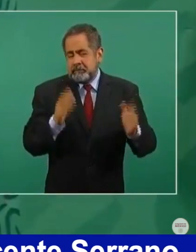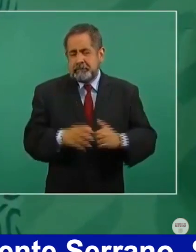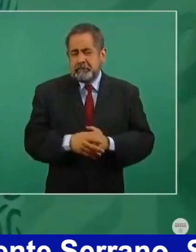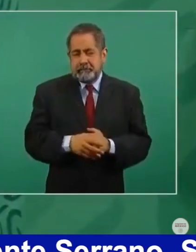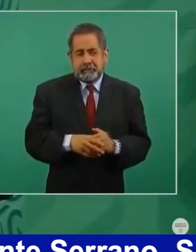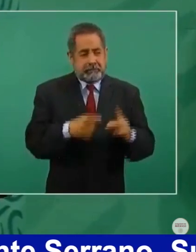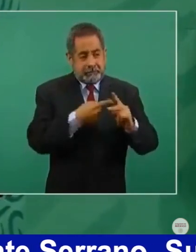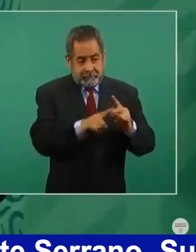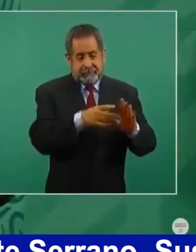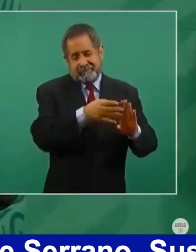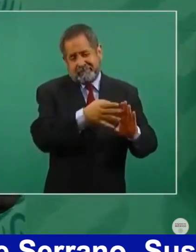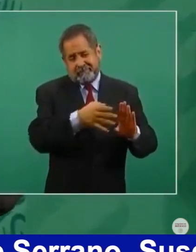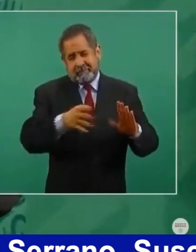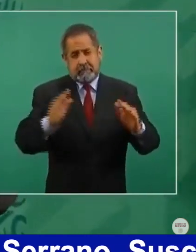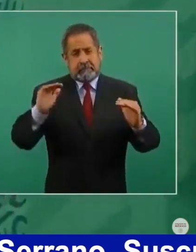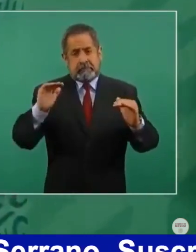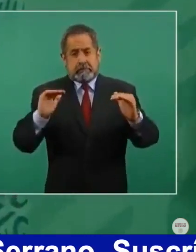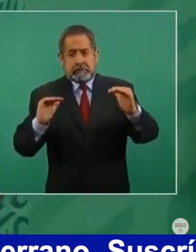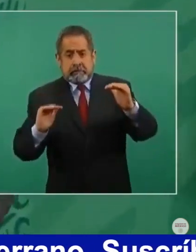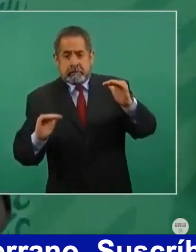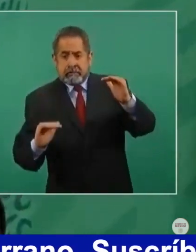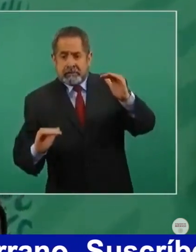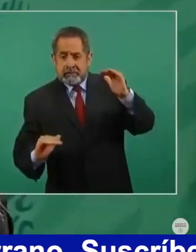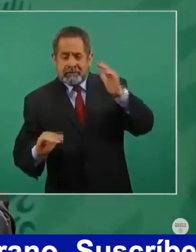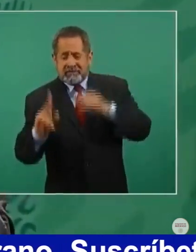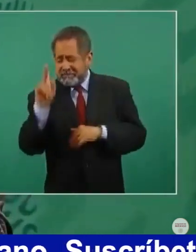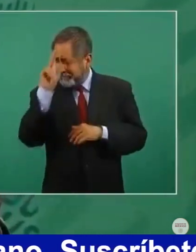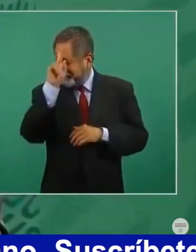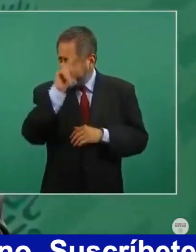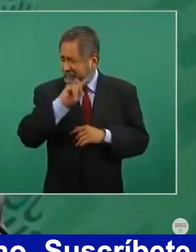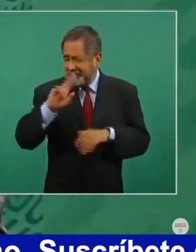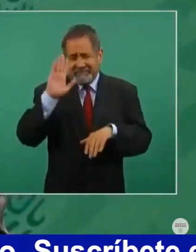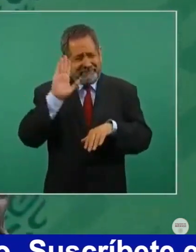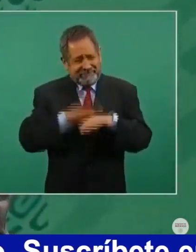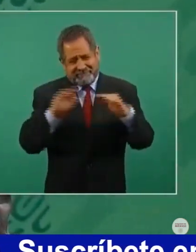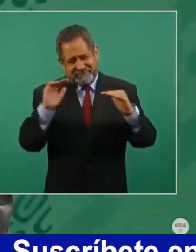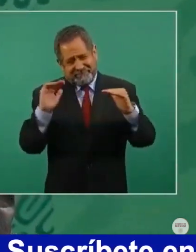Se agrava la desigualdad como nunca